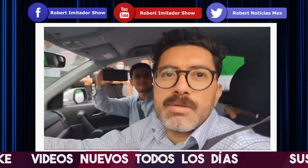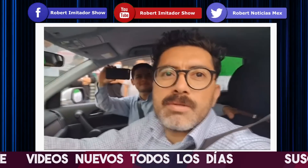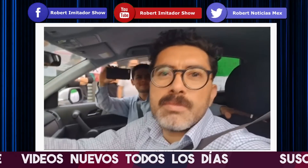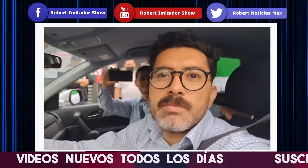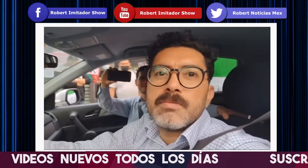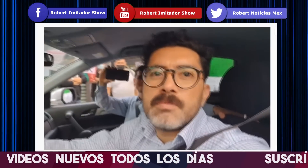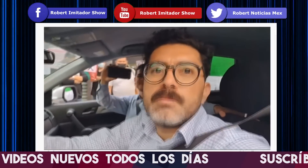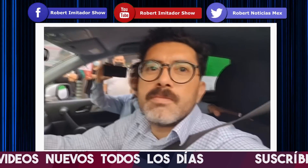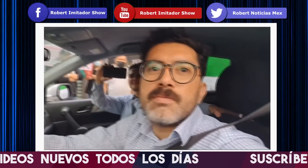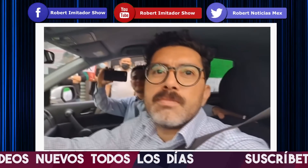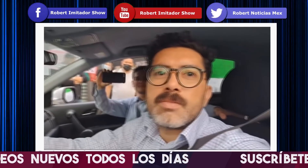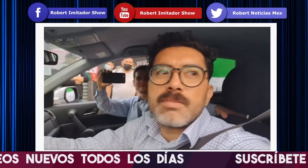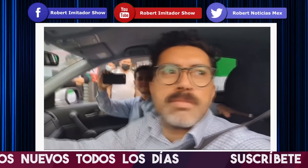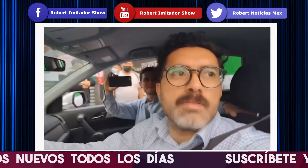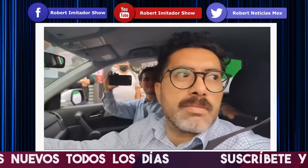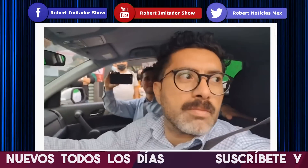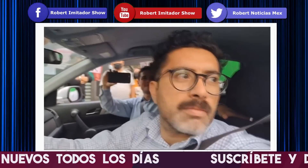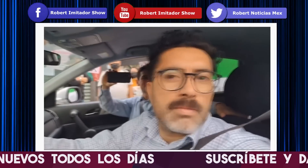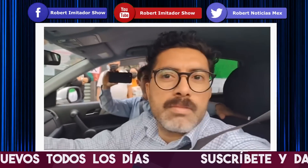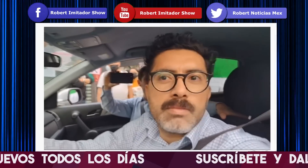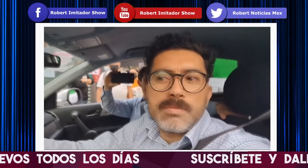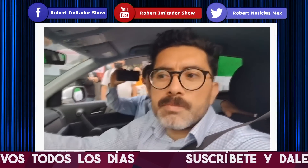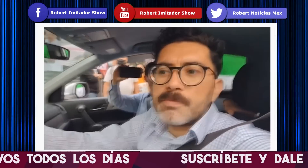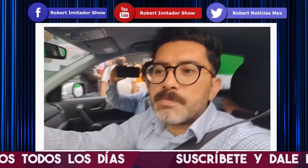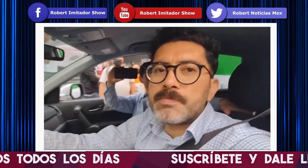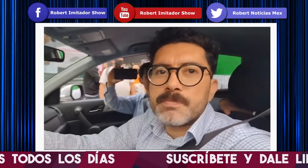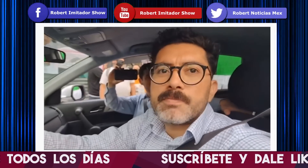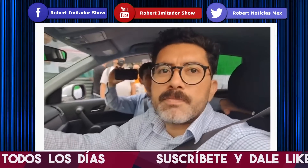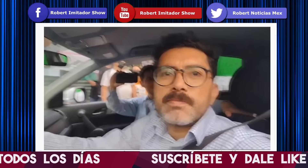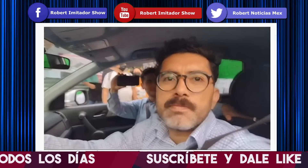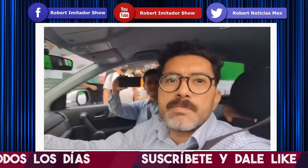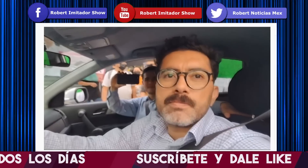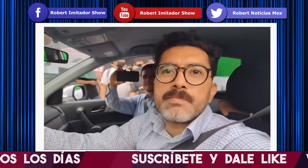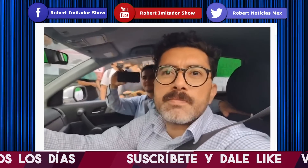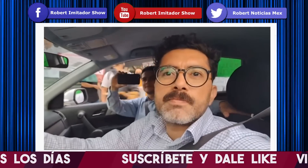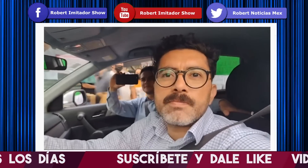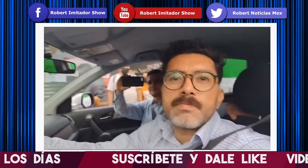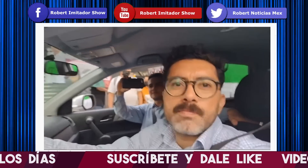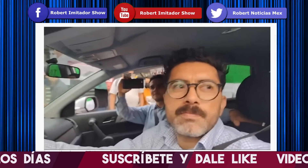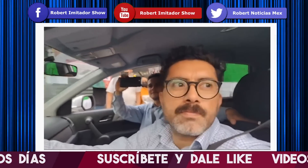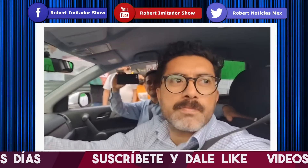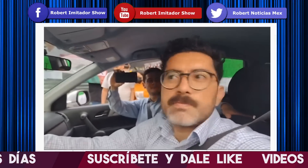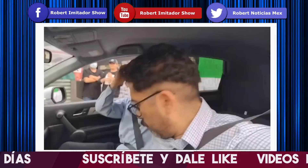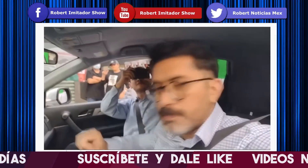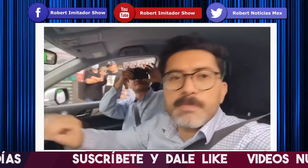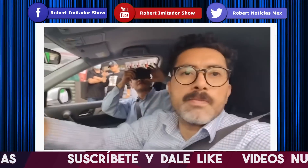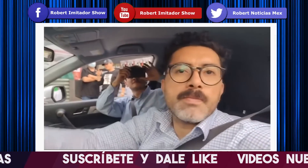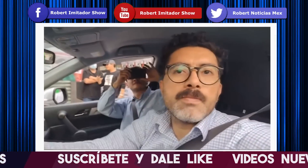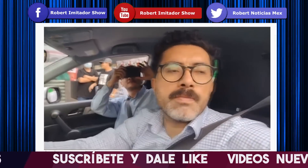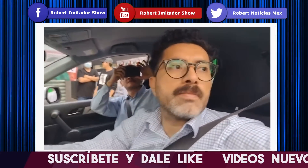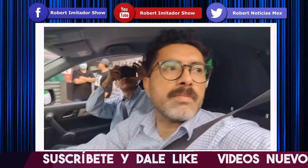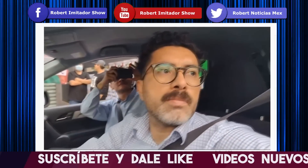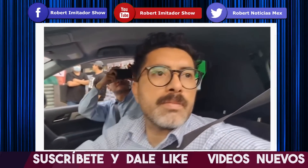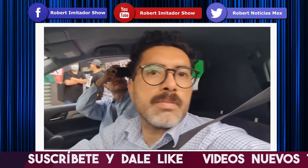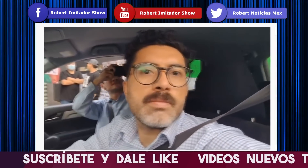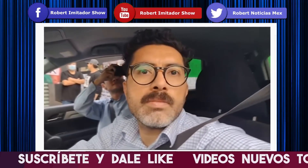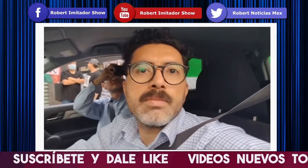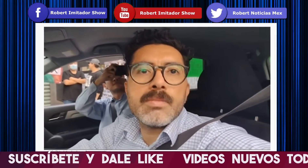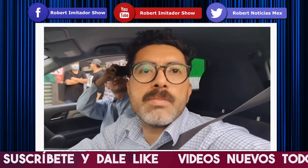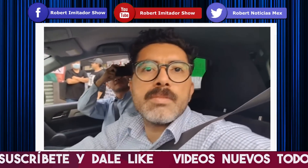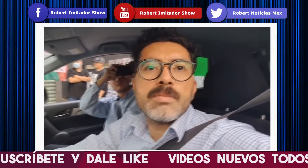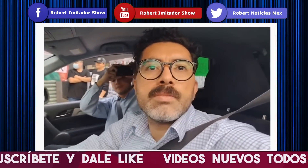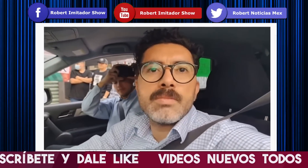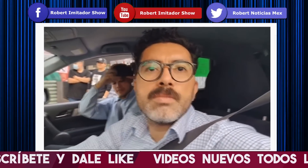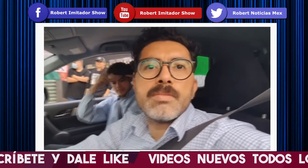estaba en este debate que fue un éxito lo vimos desde aquí afuera a todos ustedes yo no